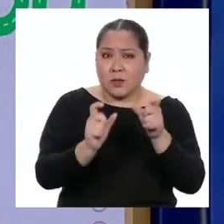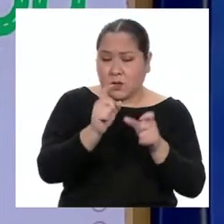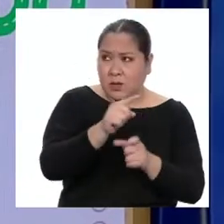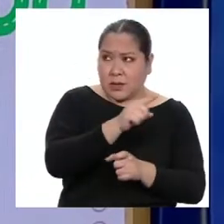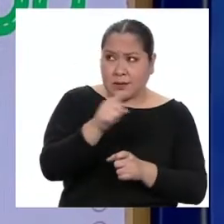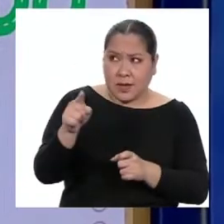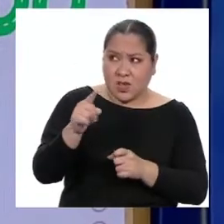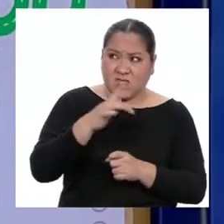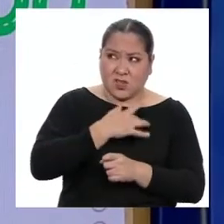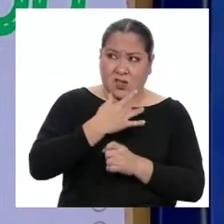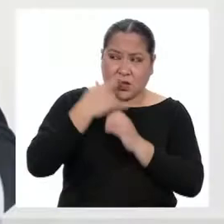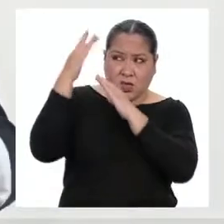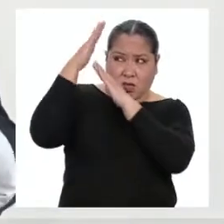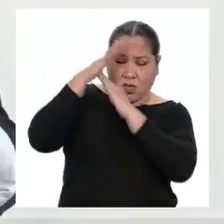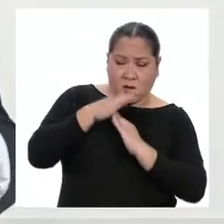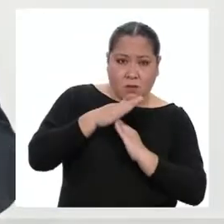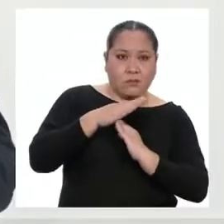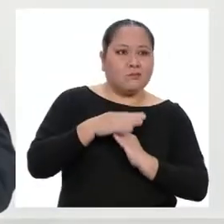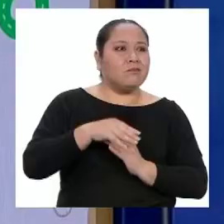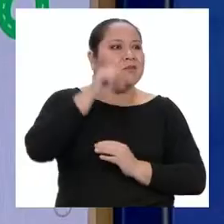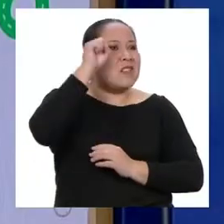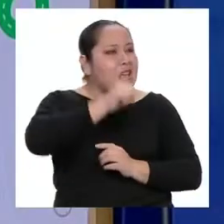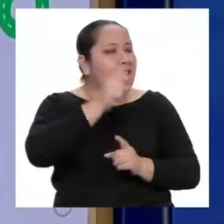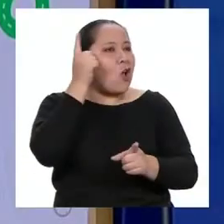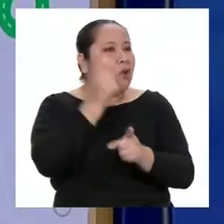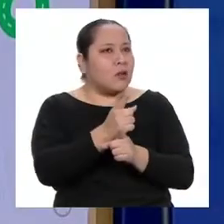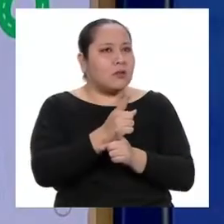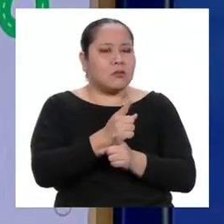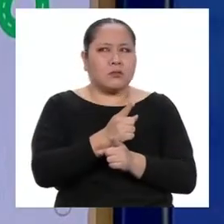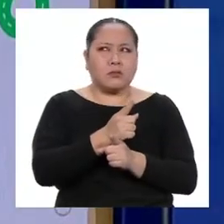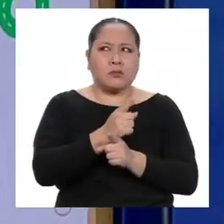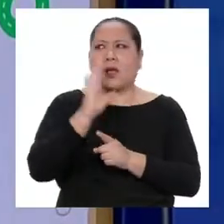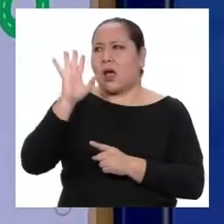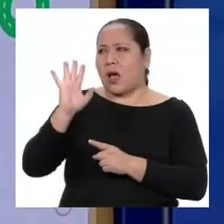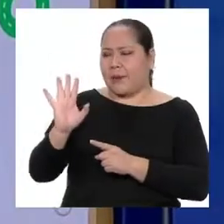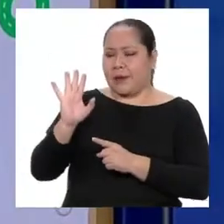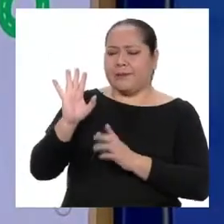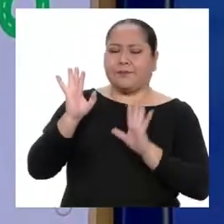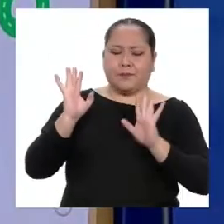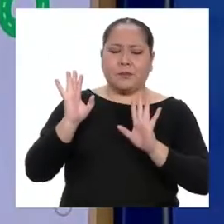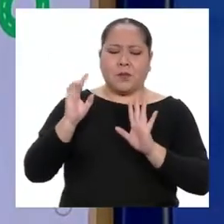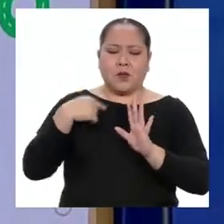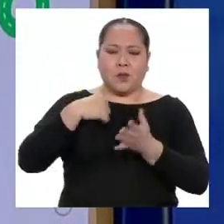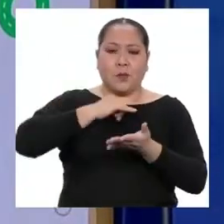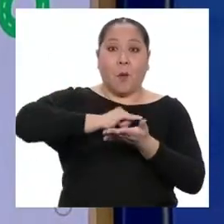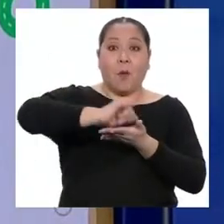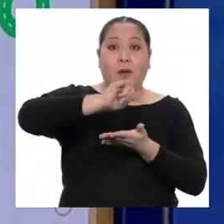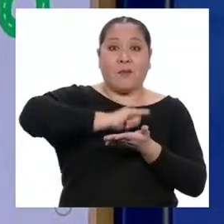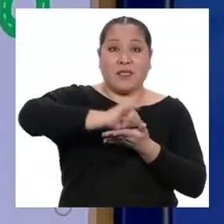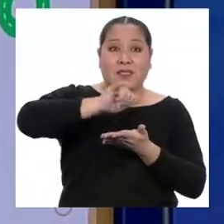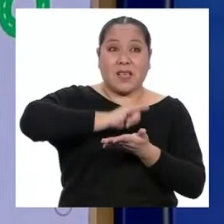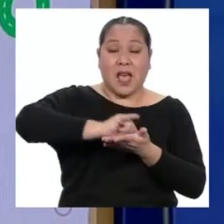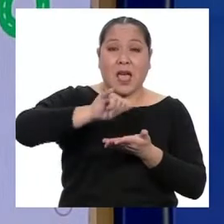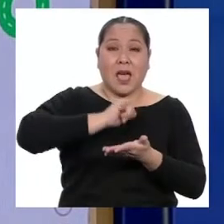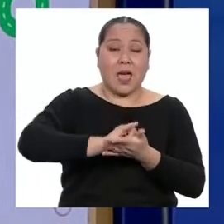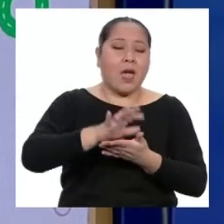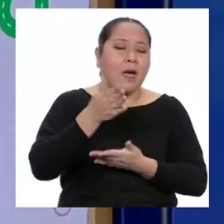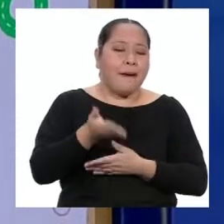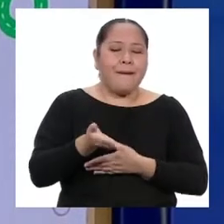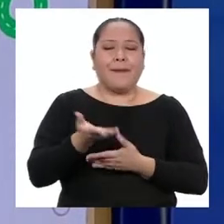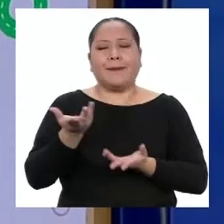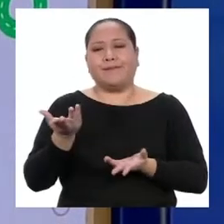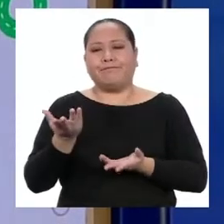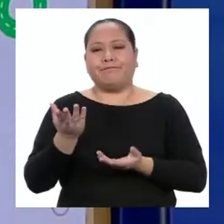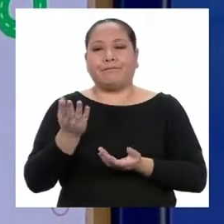han sido discriminados? Así es. A ver, le voy a mandar un mensaje